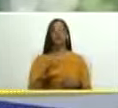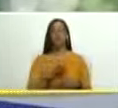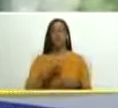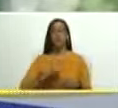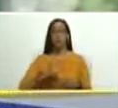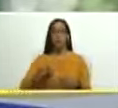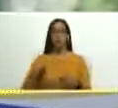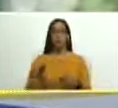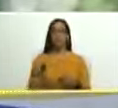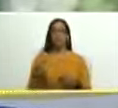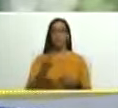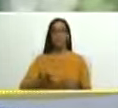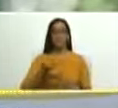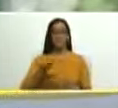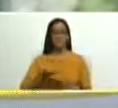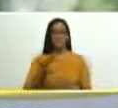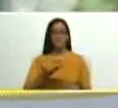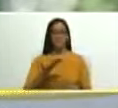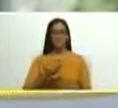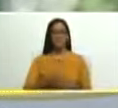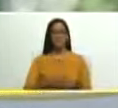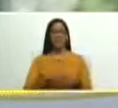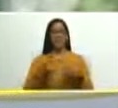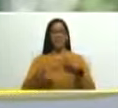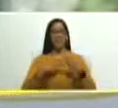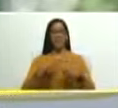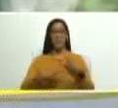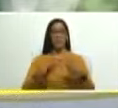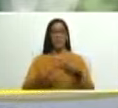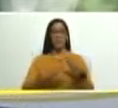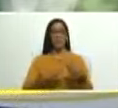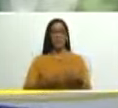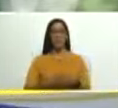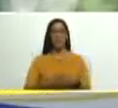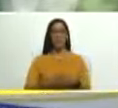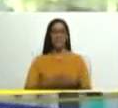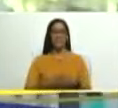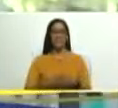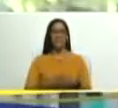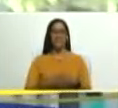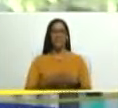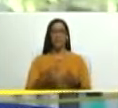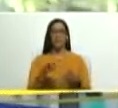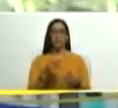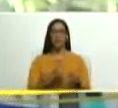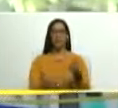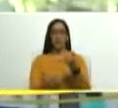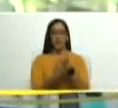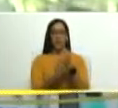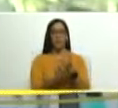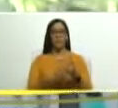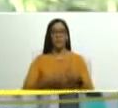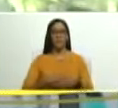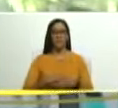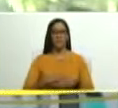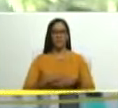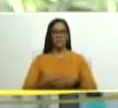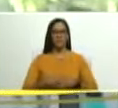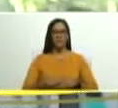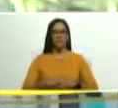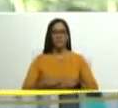lanza. Somos punta de lanza en esta revolución. Son la vanguardia, Yoconda. Así es.